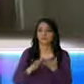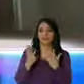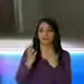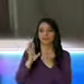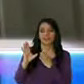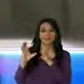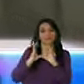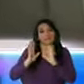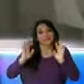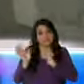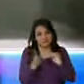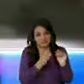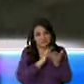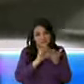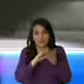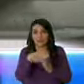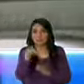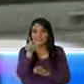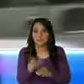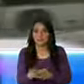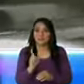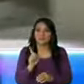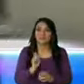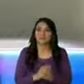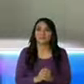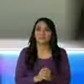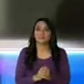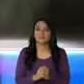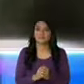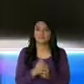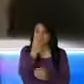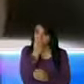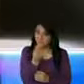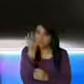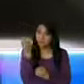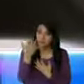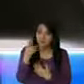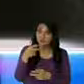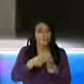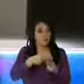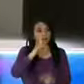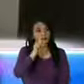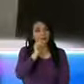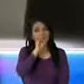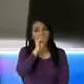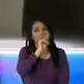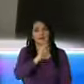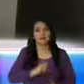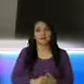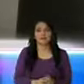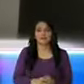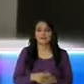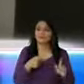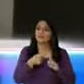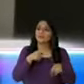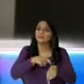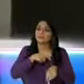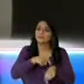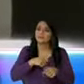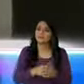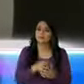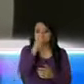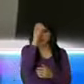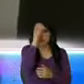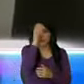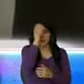con nosotros, vamos a seguir conversando con otros de las personas que se encuentran acá. Mi señora, muy buenos días. Buenos días. Señora, ¿usted desde qué día se encuentra acá? Yo desde el